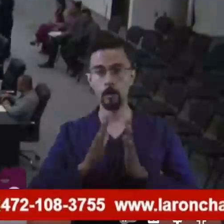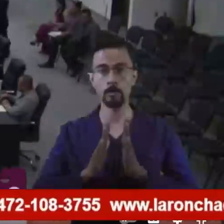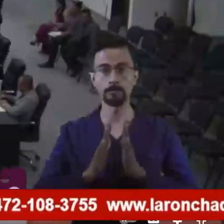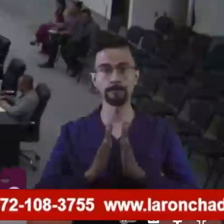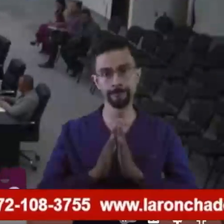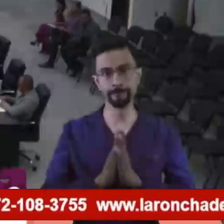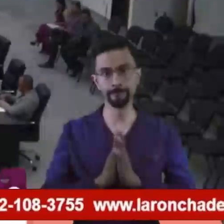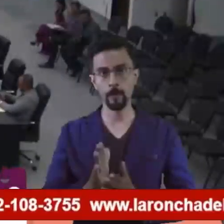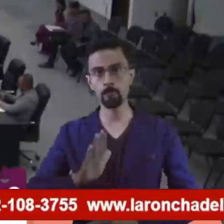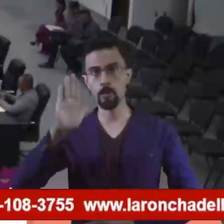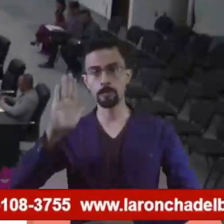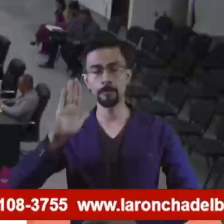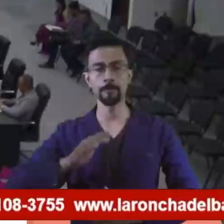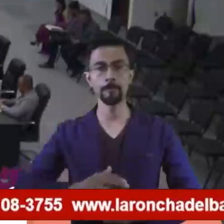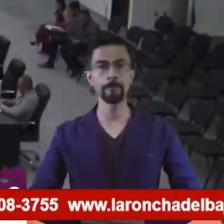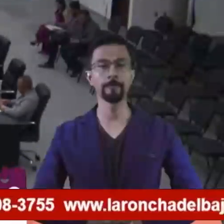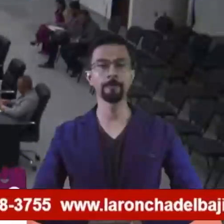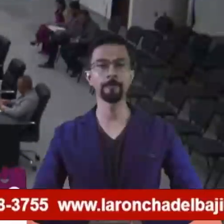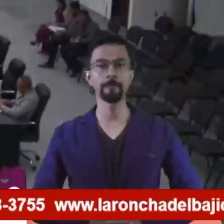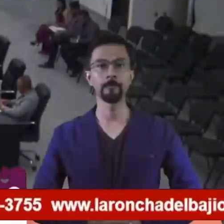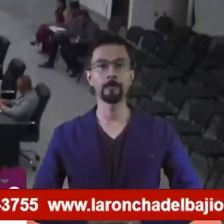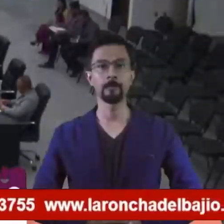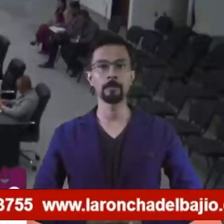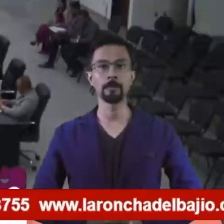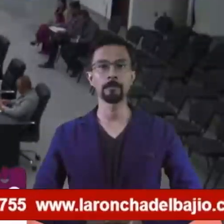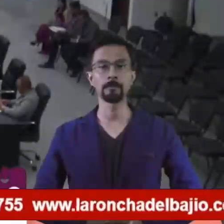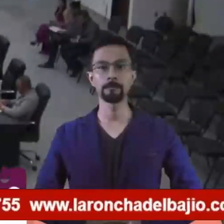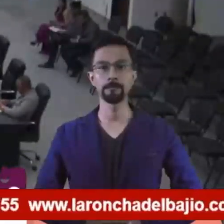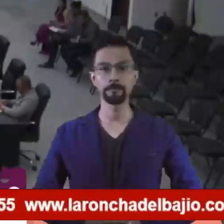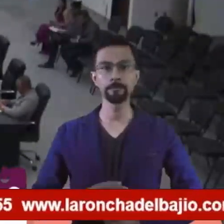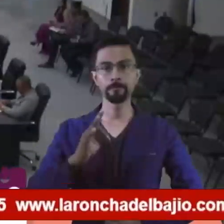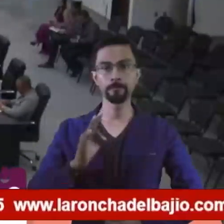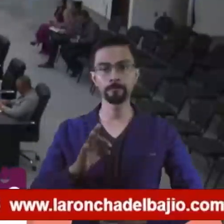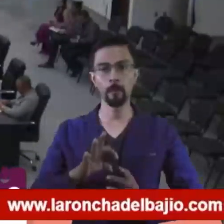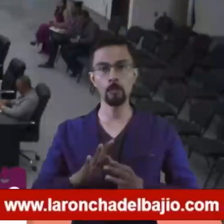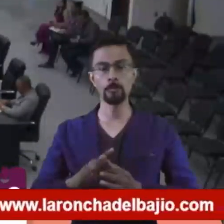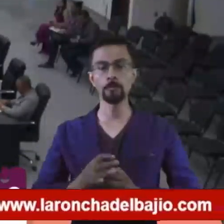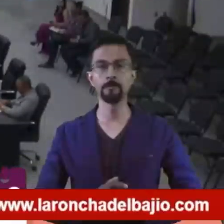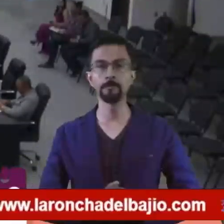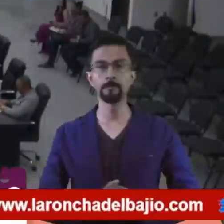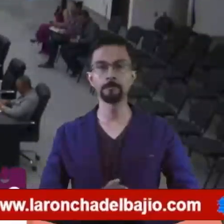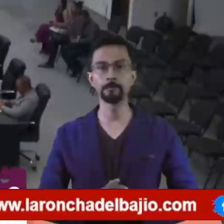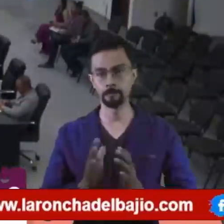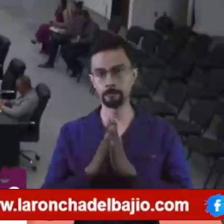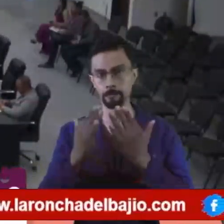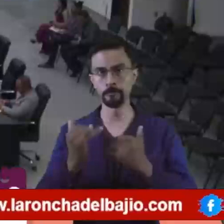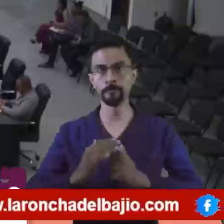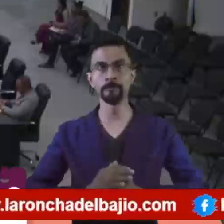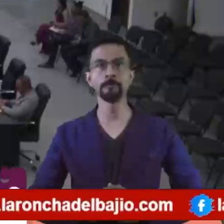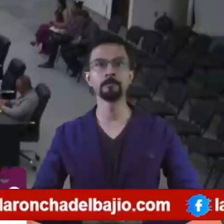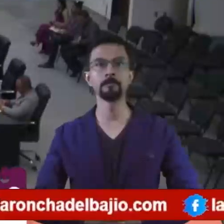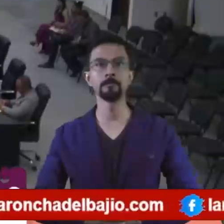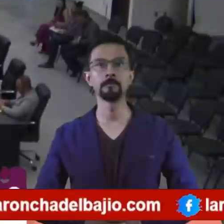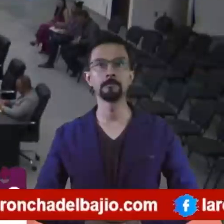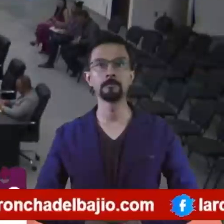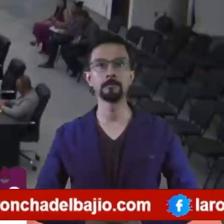consejeros electorales es enorme. Cada análisis, decisión y acción que lleven a cabo desde este momento